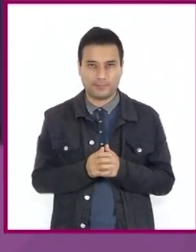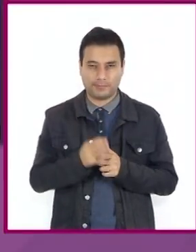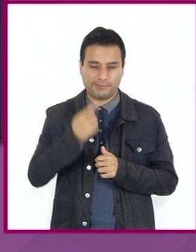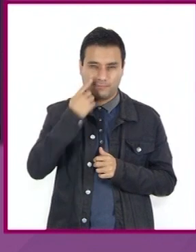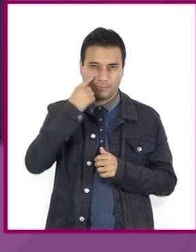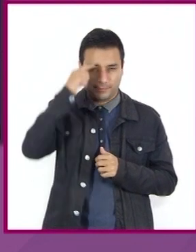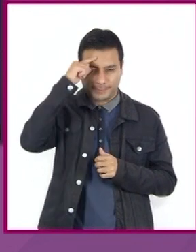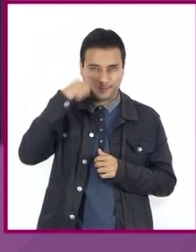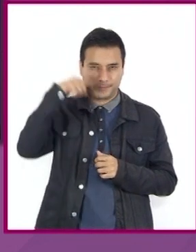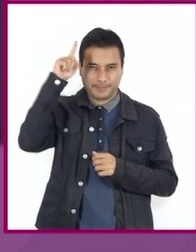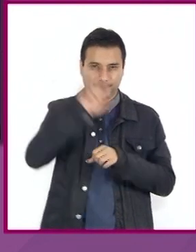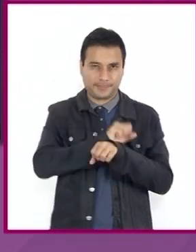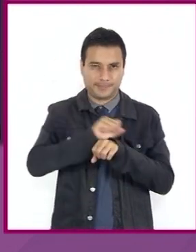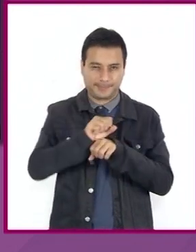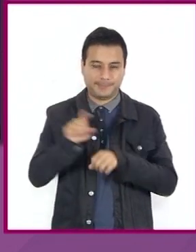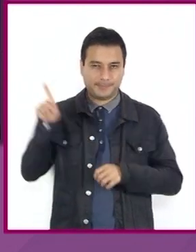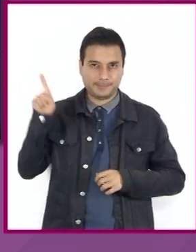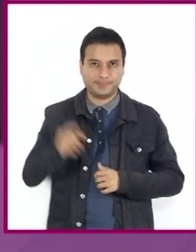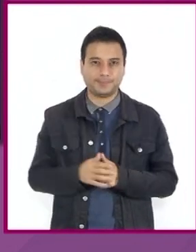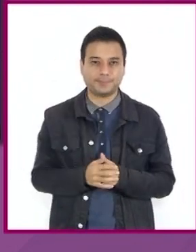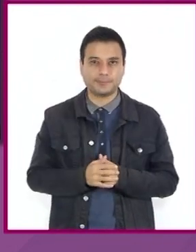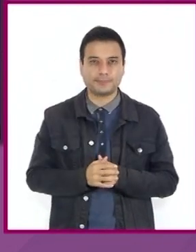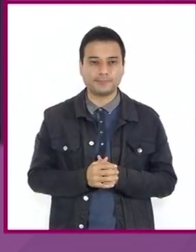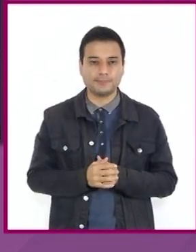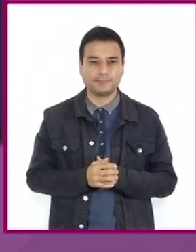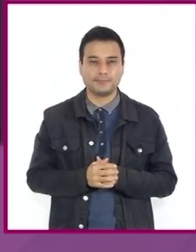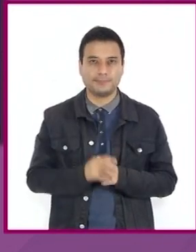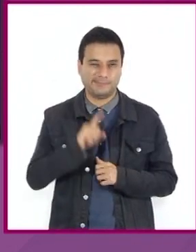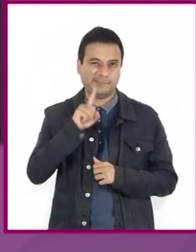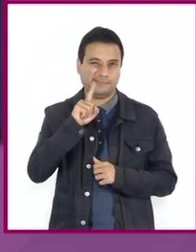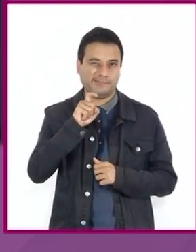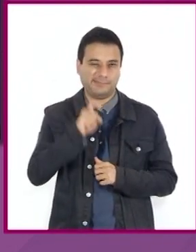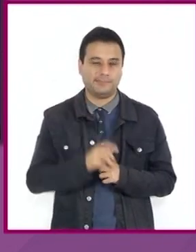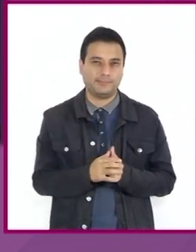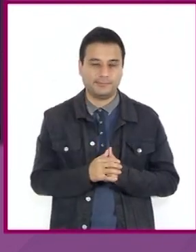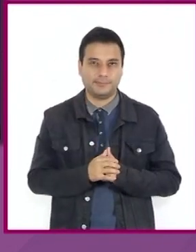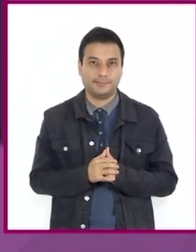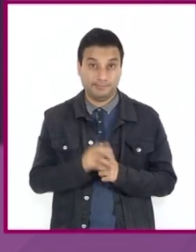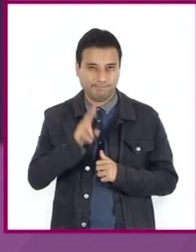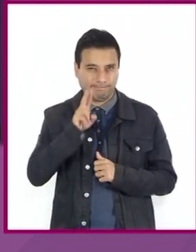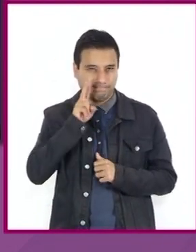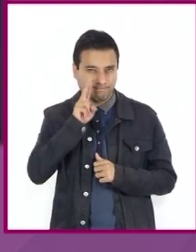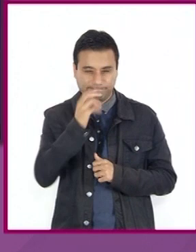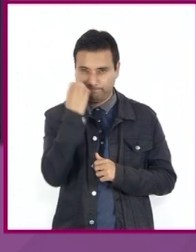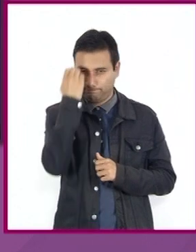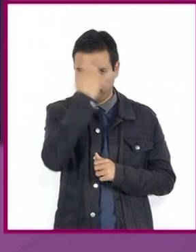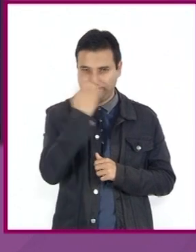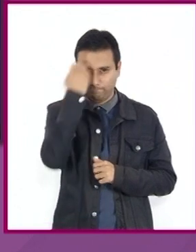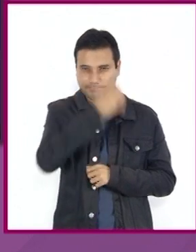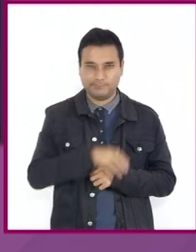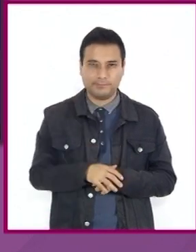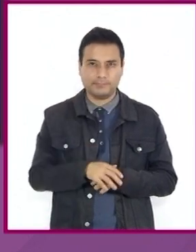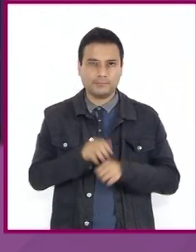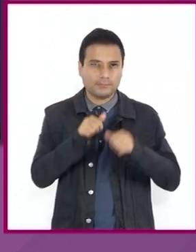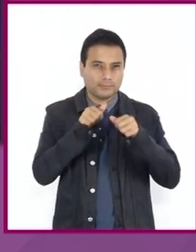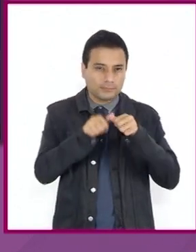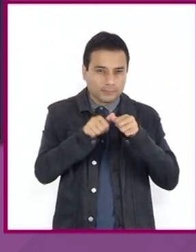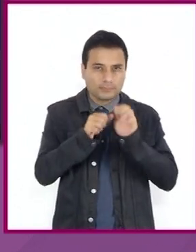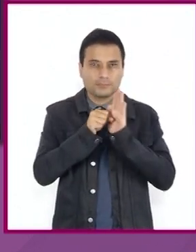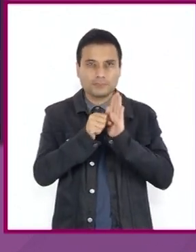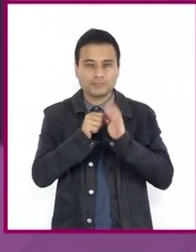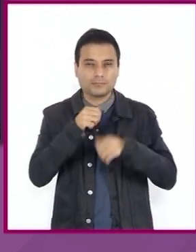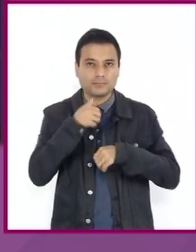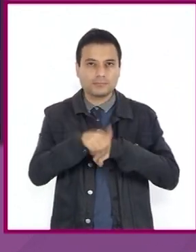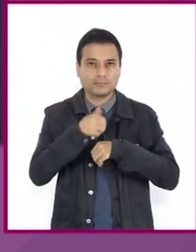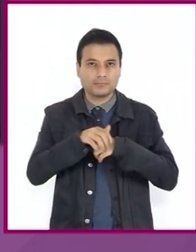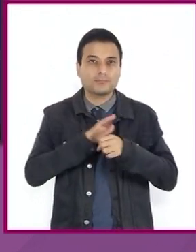sencilla representada en la siguiente ecuación, la formación de agua. Observen con cuidado todos los elementos y símbolos de la ecuación, pues todos